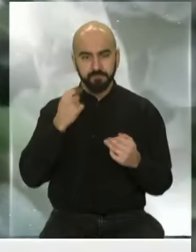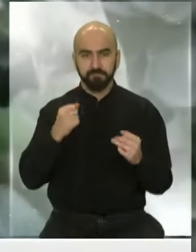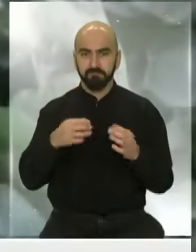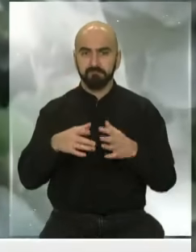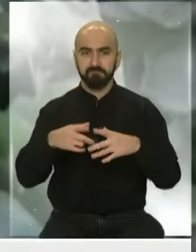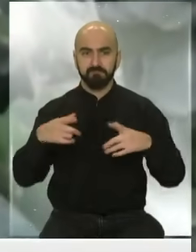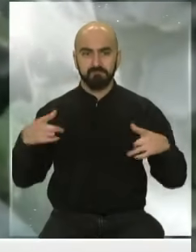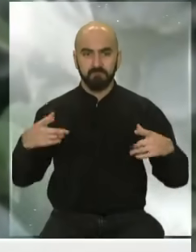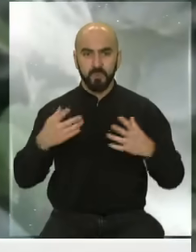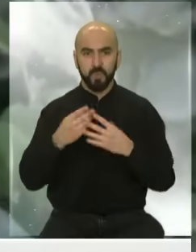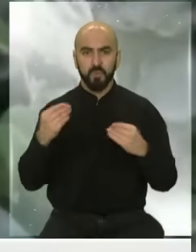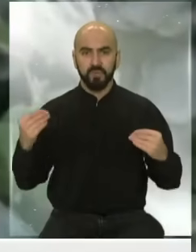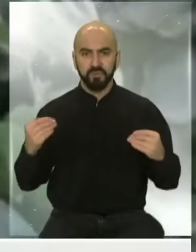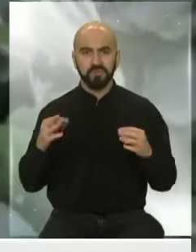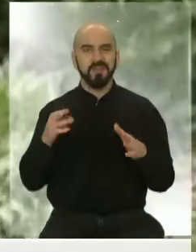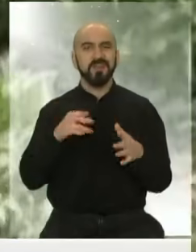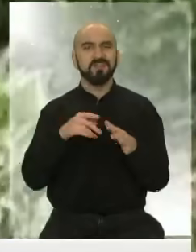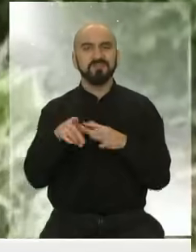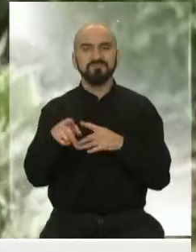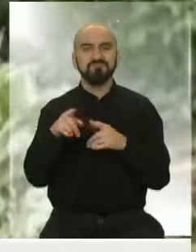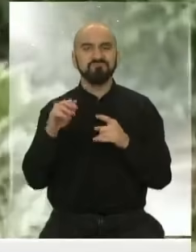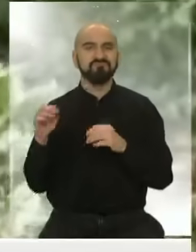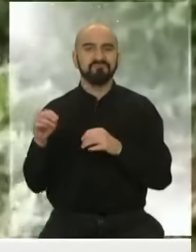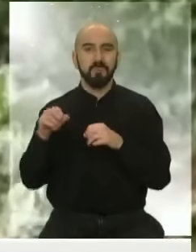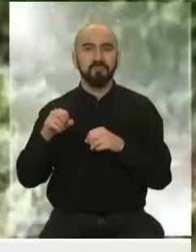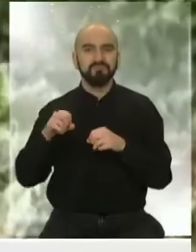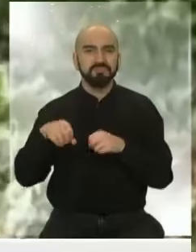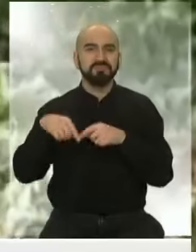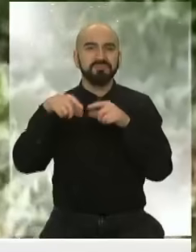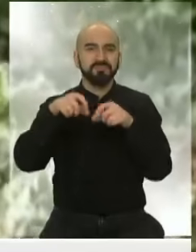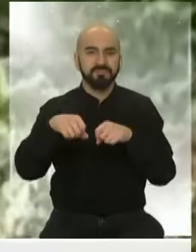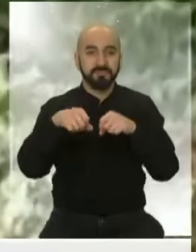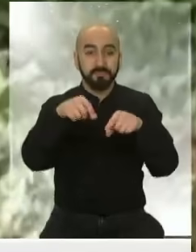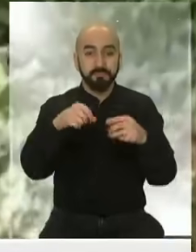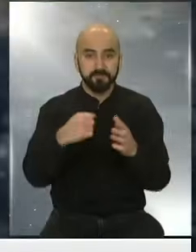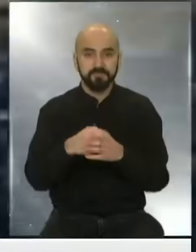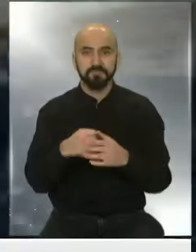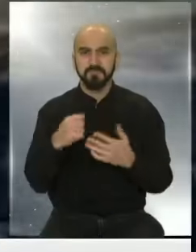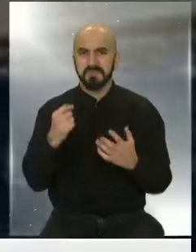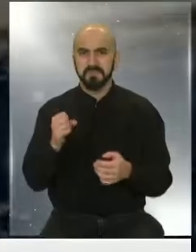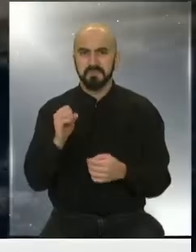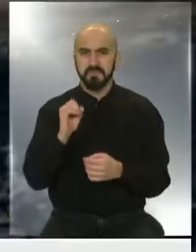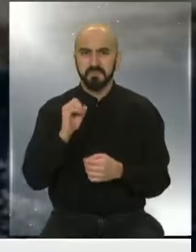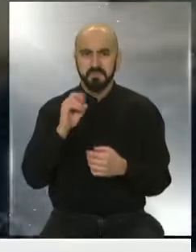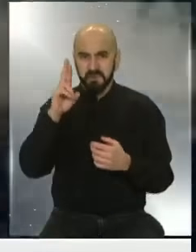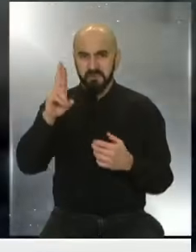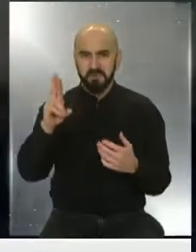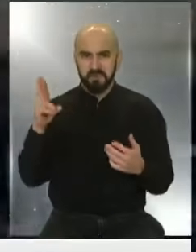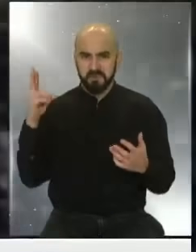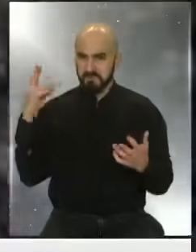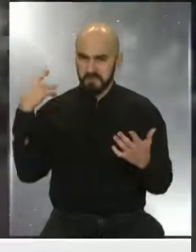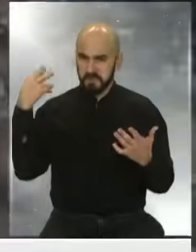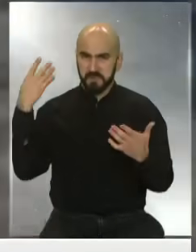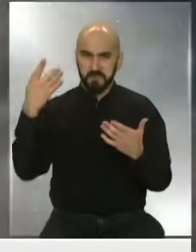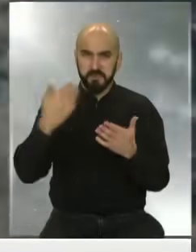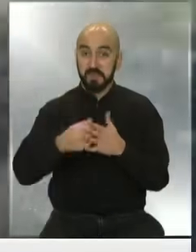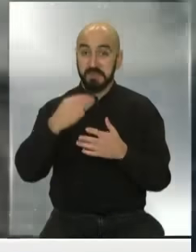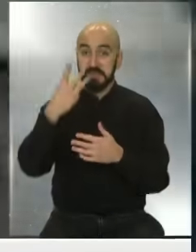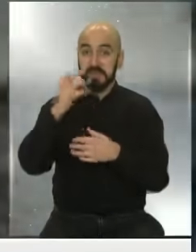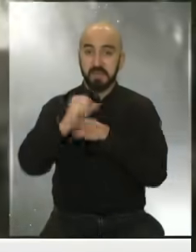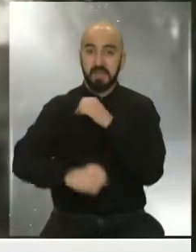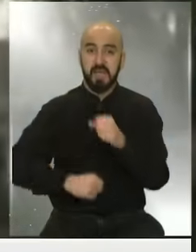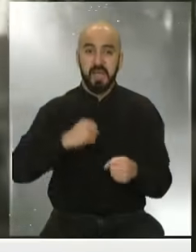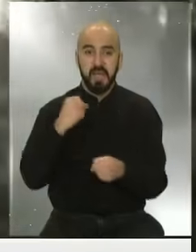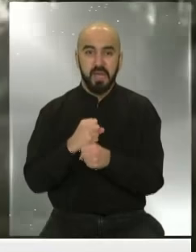grave invasión de langostas provenientes, como les decía, de Pakistán, la que se reconoce como la peor plaga que han tenido en los últimos 30